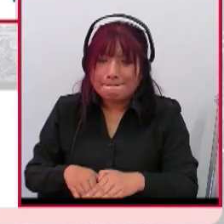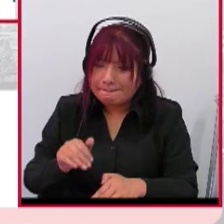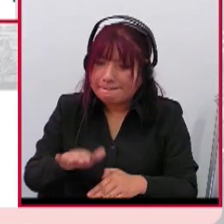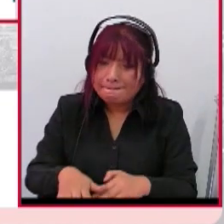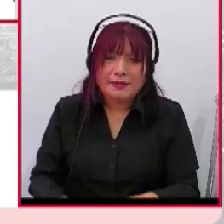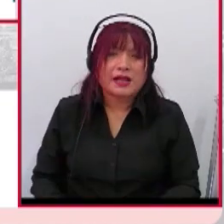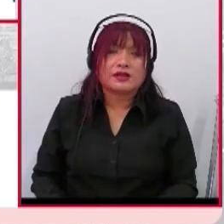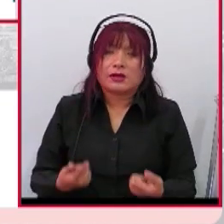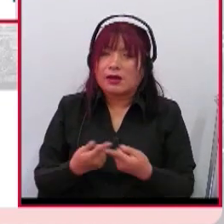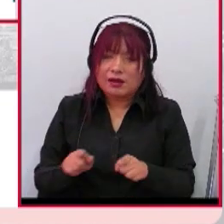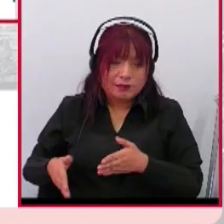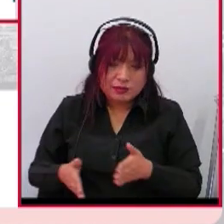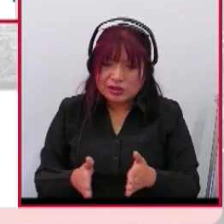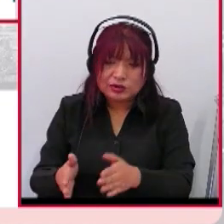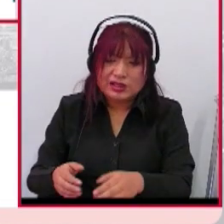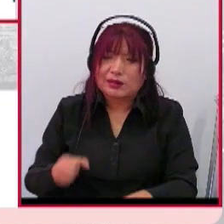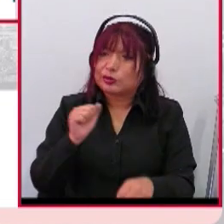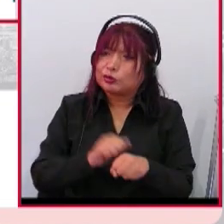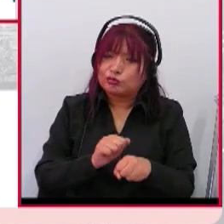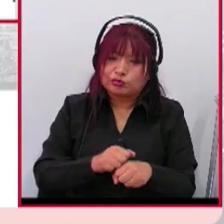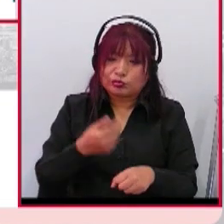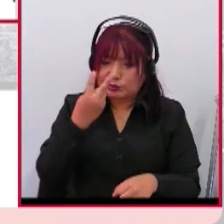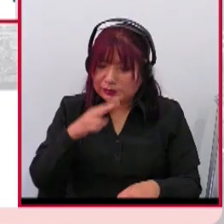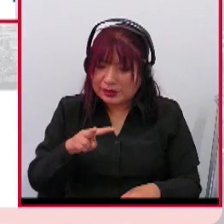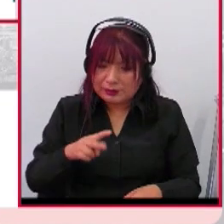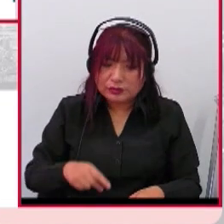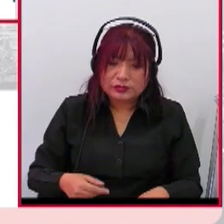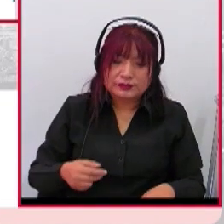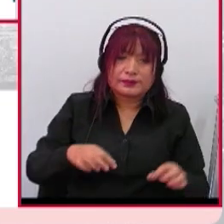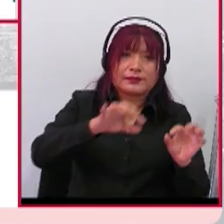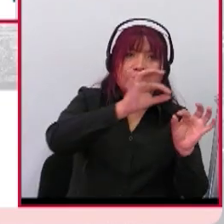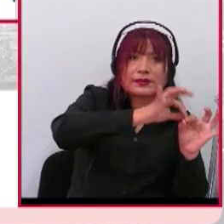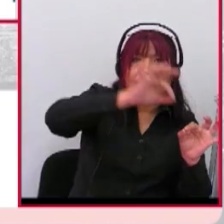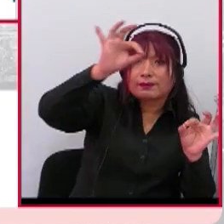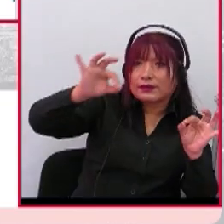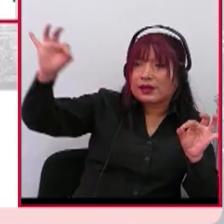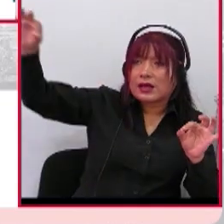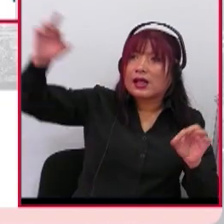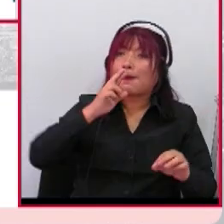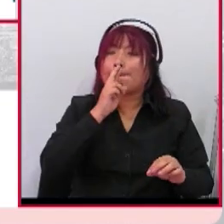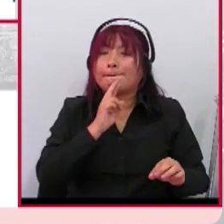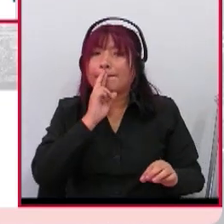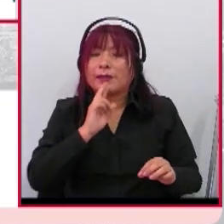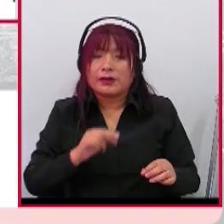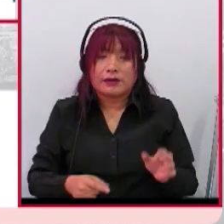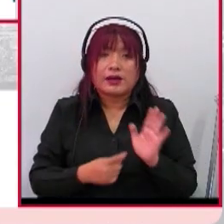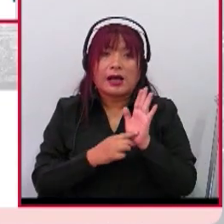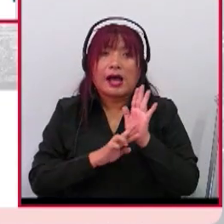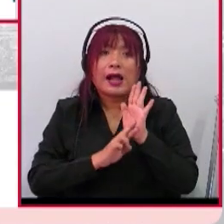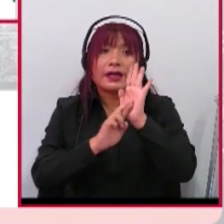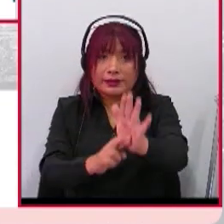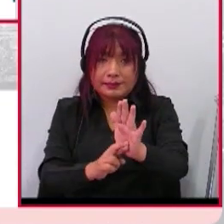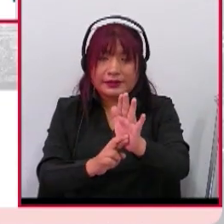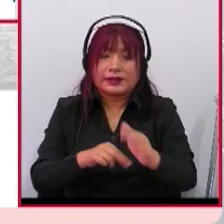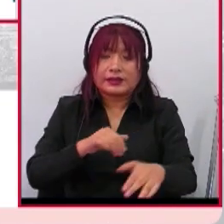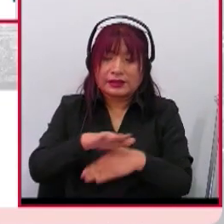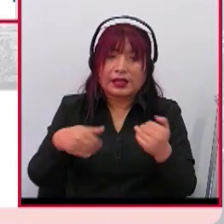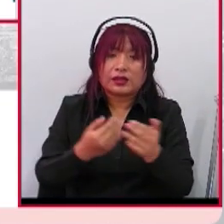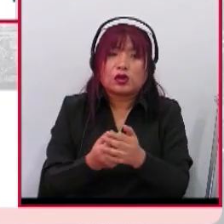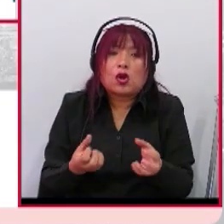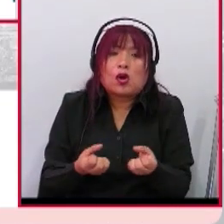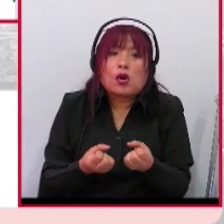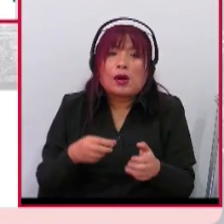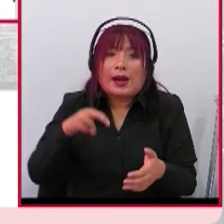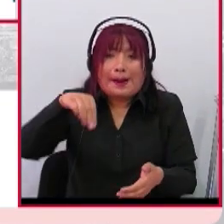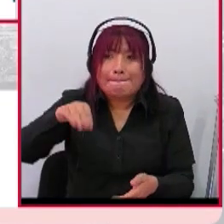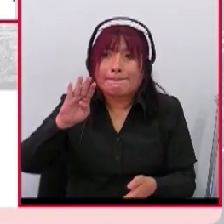bastante sólido. La línea roja representa nuestro concentrado de molibdeno promedio y cuánto de molibdeno hemos estado.